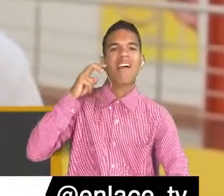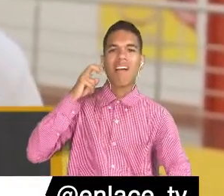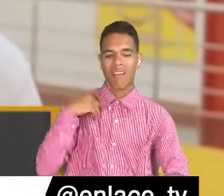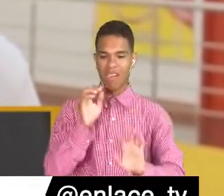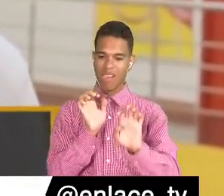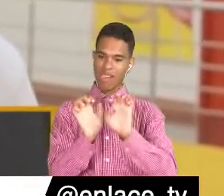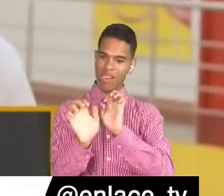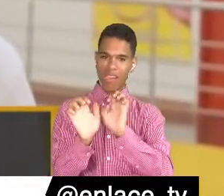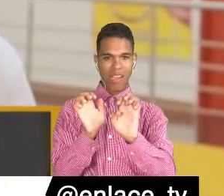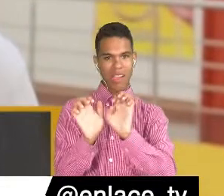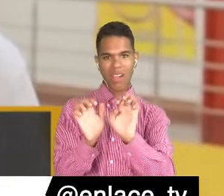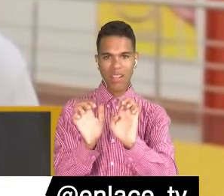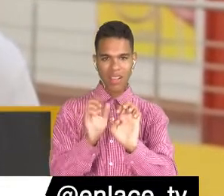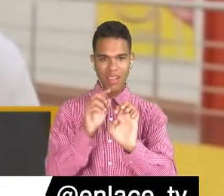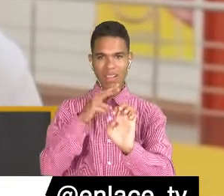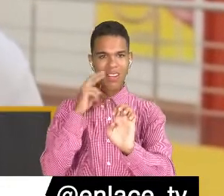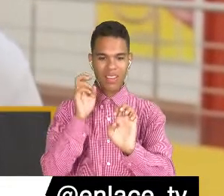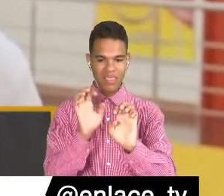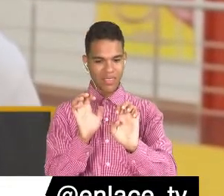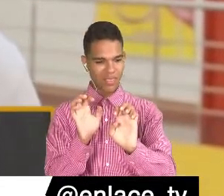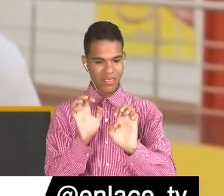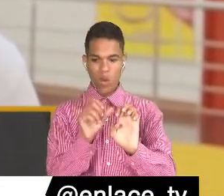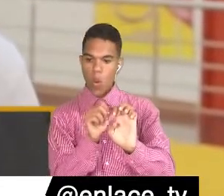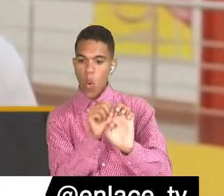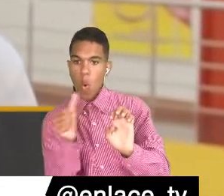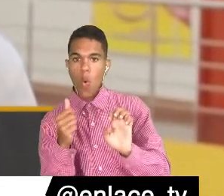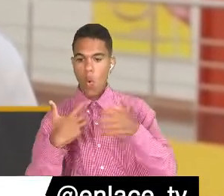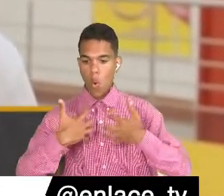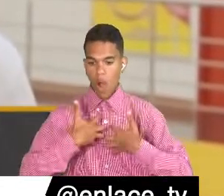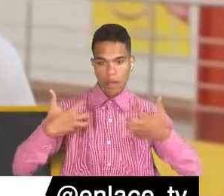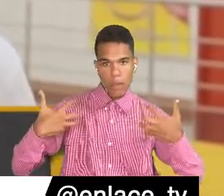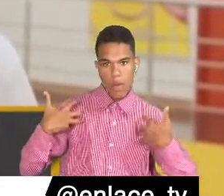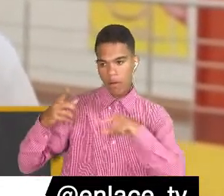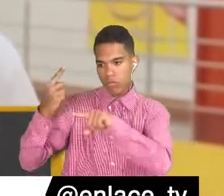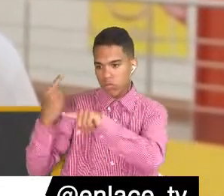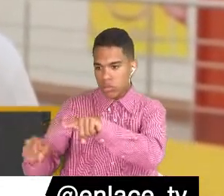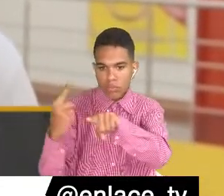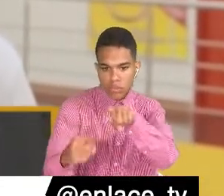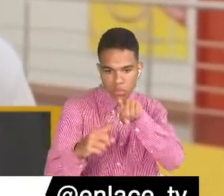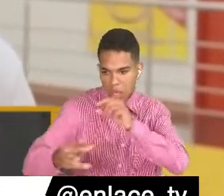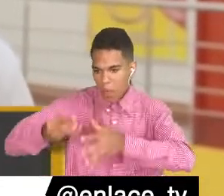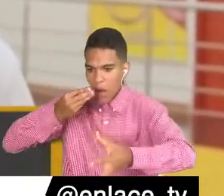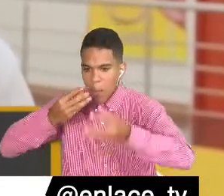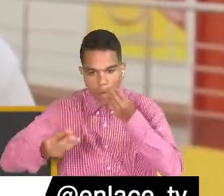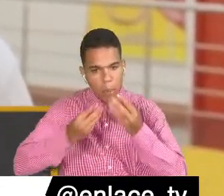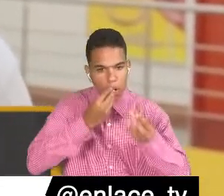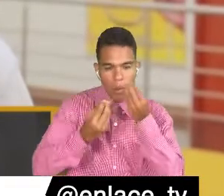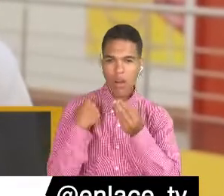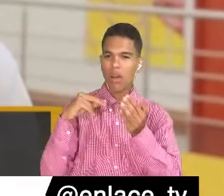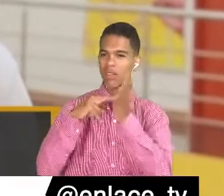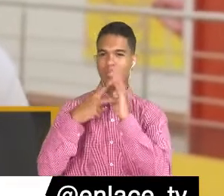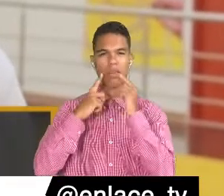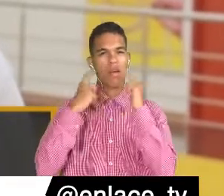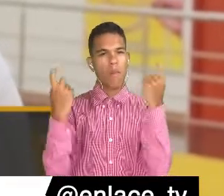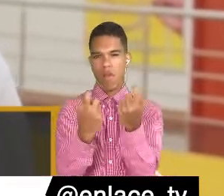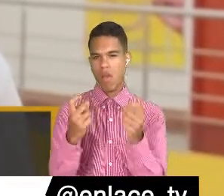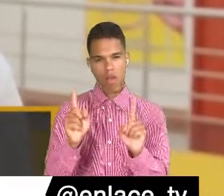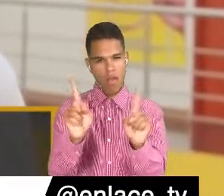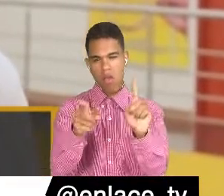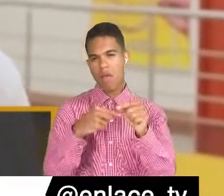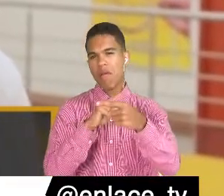consumir otros alimentos alternativos y de allí es donde entra el pecado ecológico y es precisamente consumir alimentos